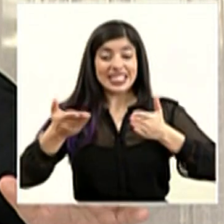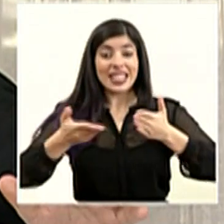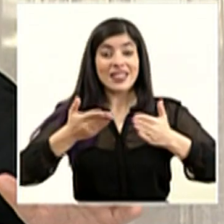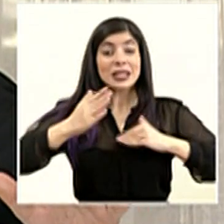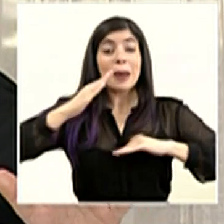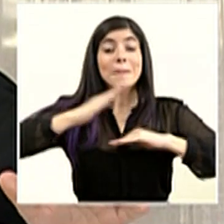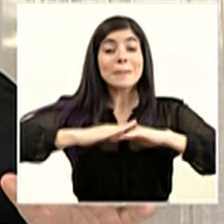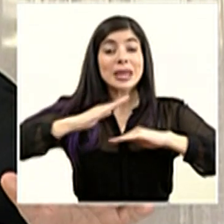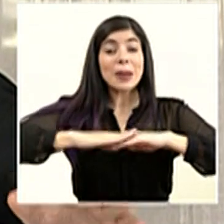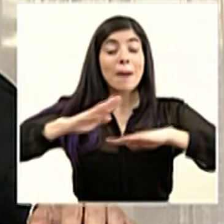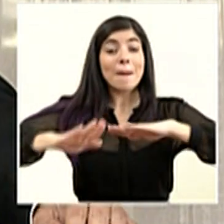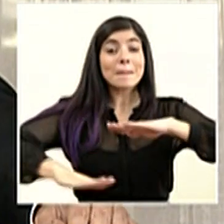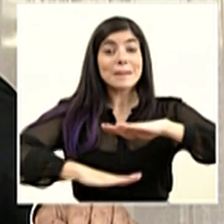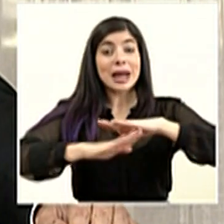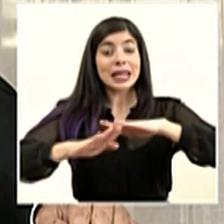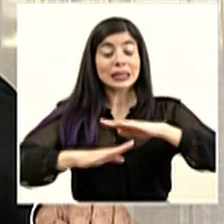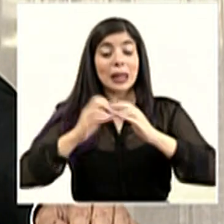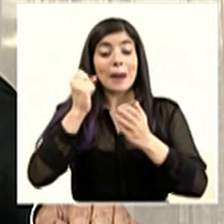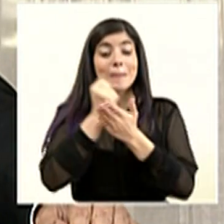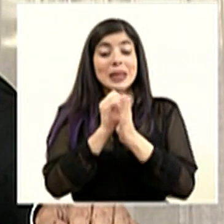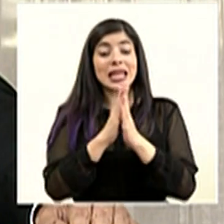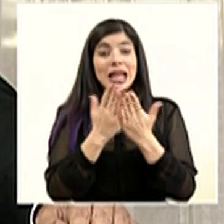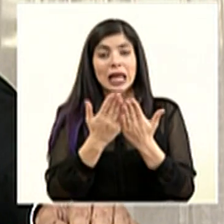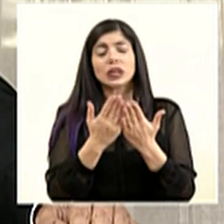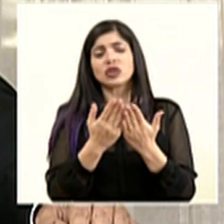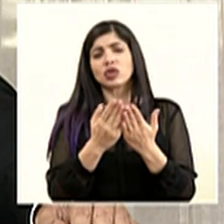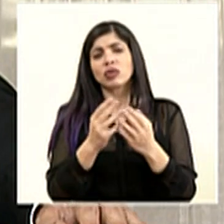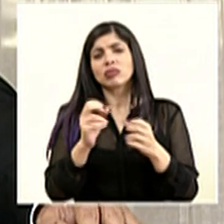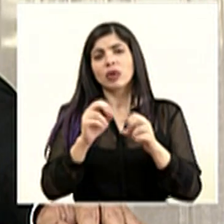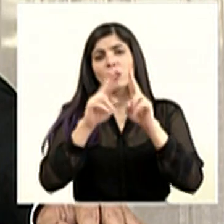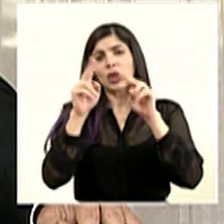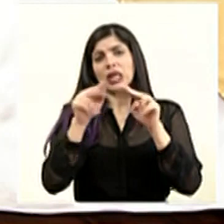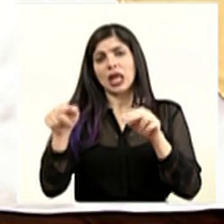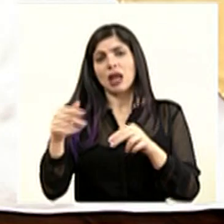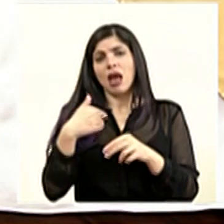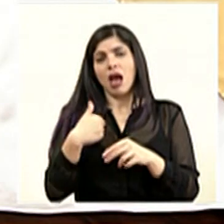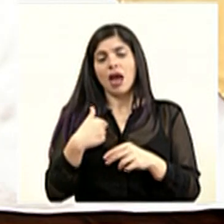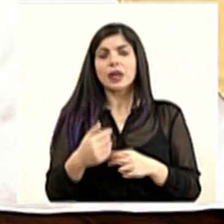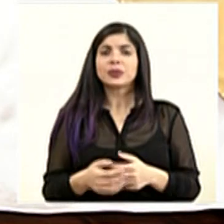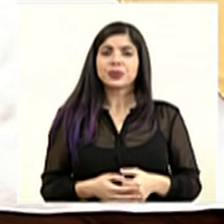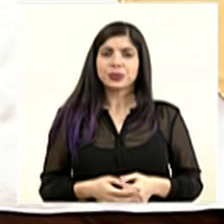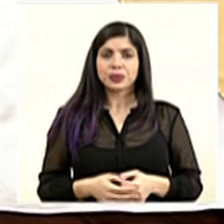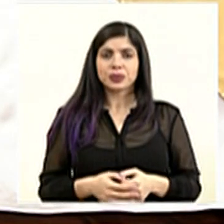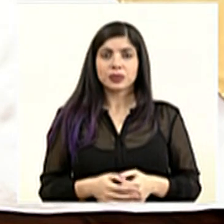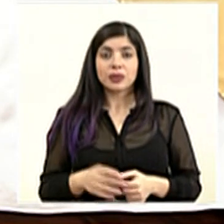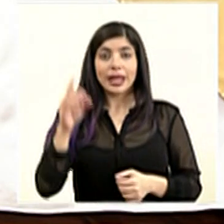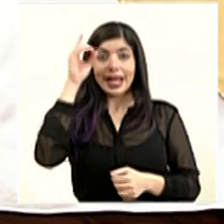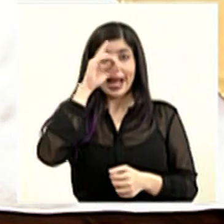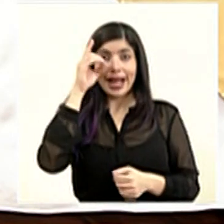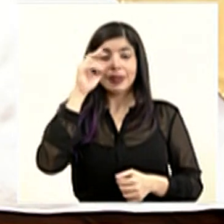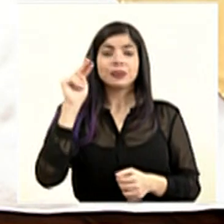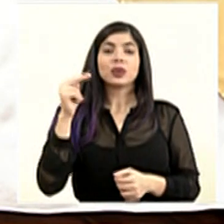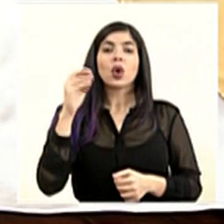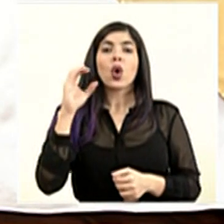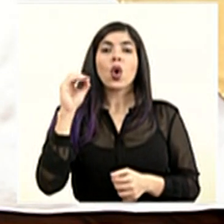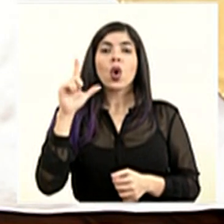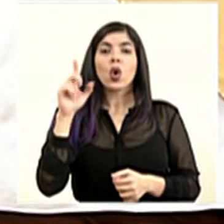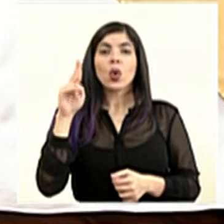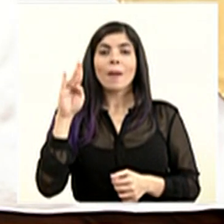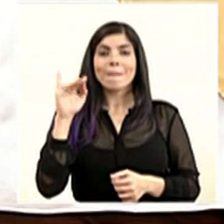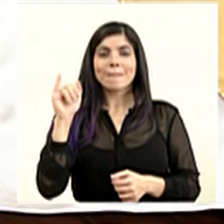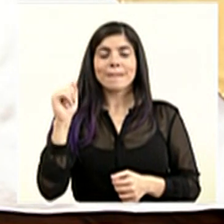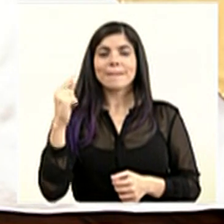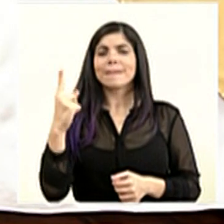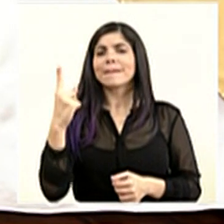mínimo, básico, indispensable de migración se está dando de manera virtual. Don Daniel, Noticias Colombia